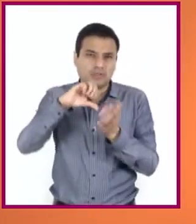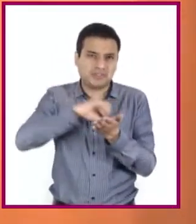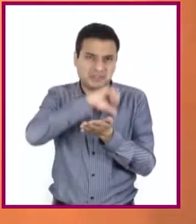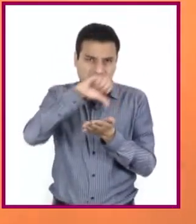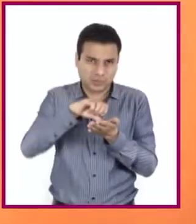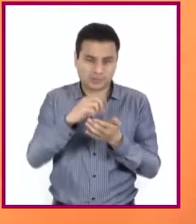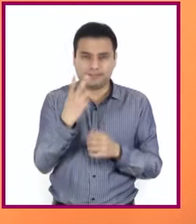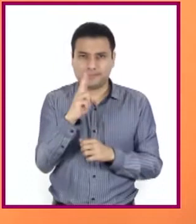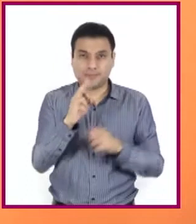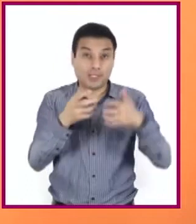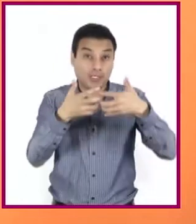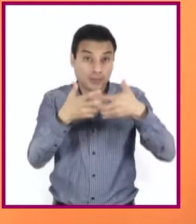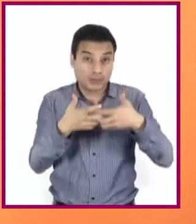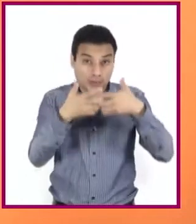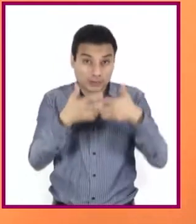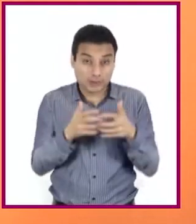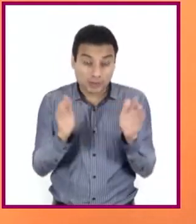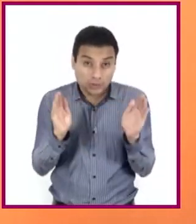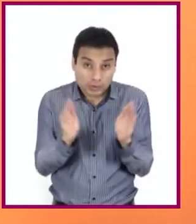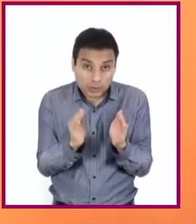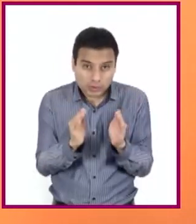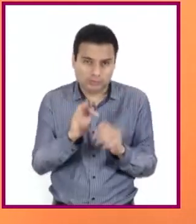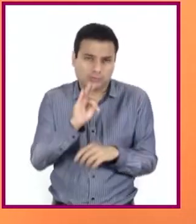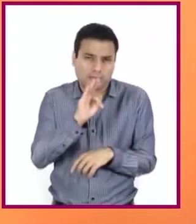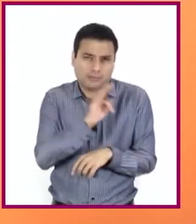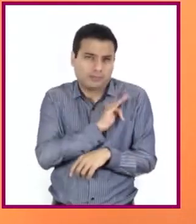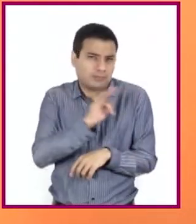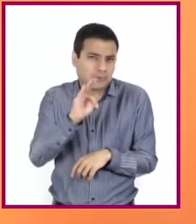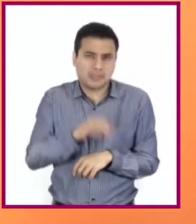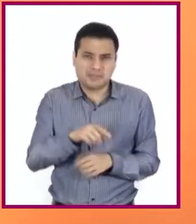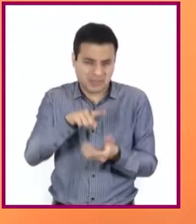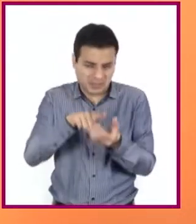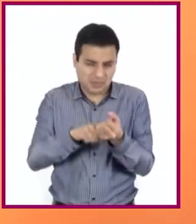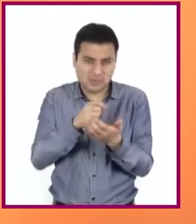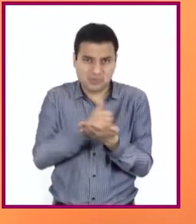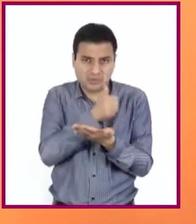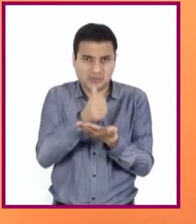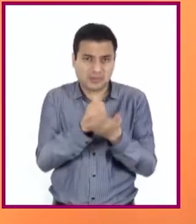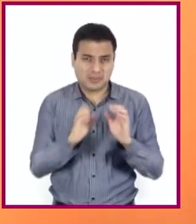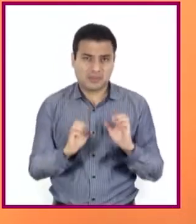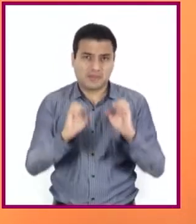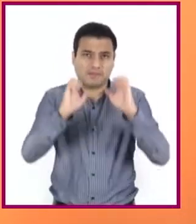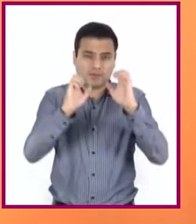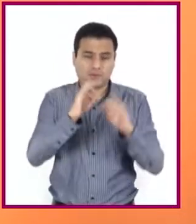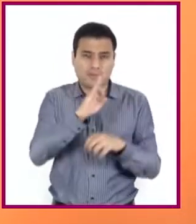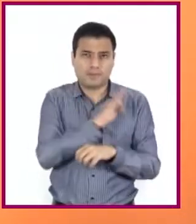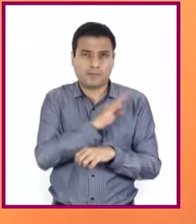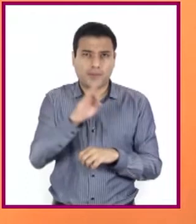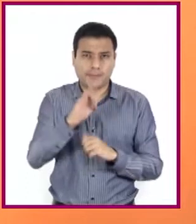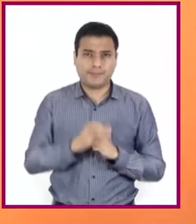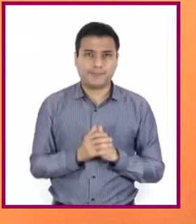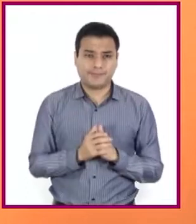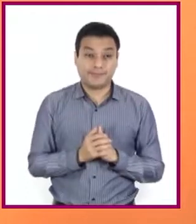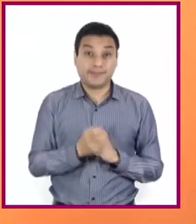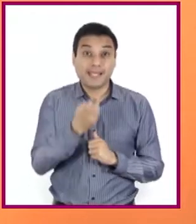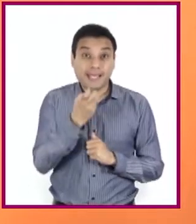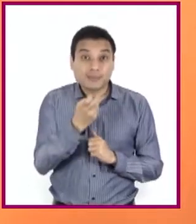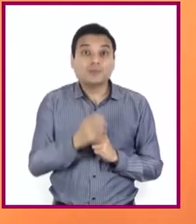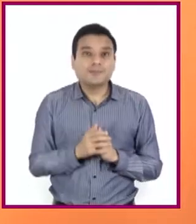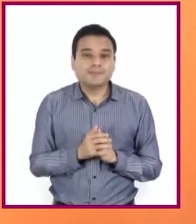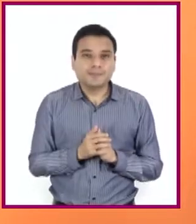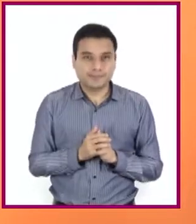tamaño, también pueden estar en la misma ciudad dentro de un edificio. Esto corresponde a la etapa